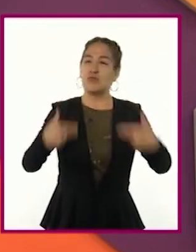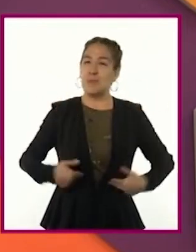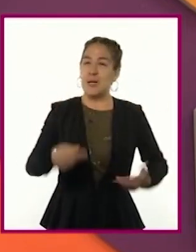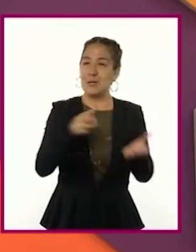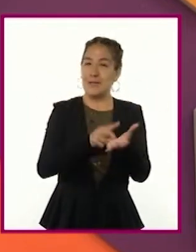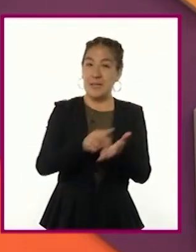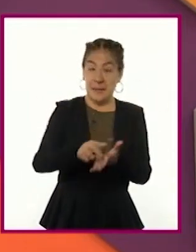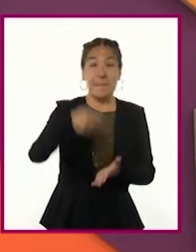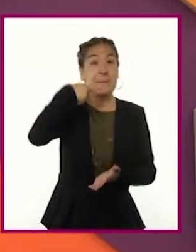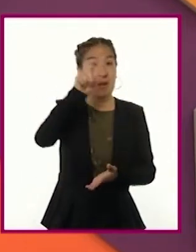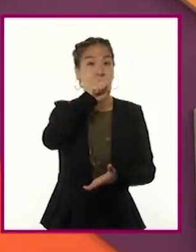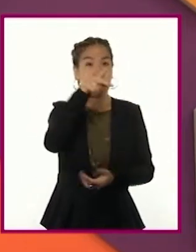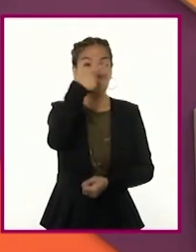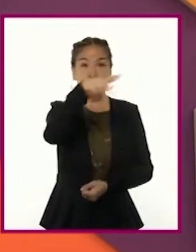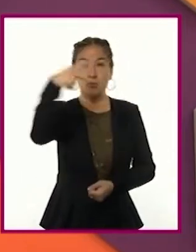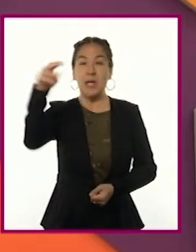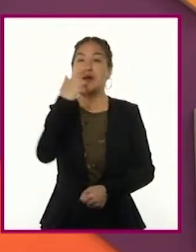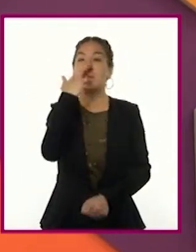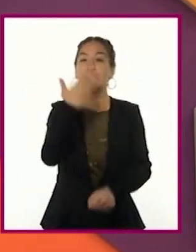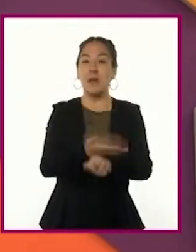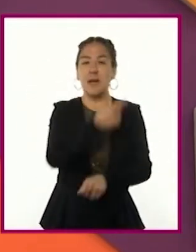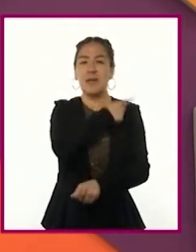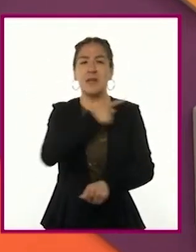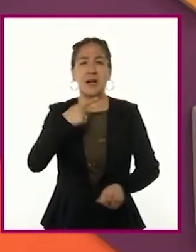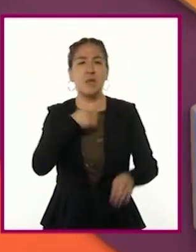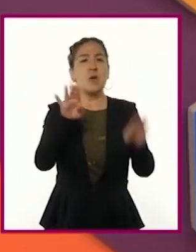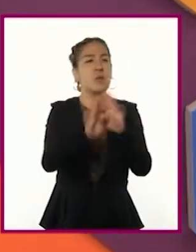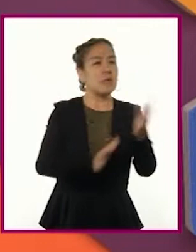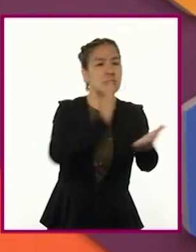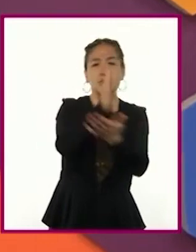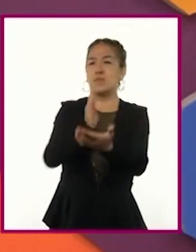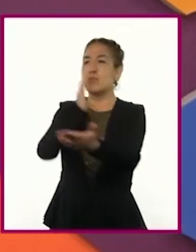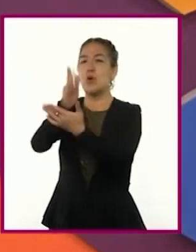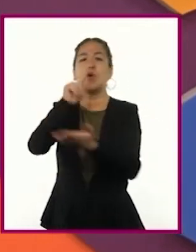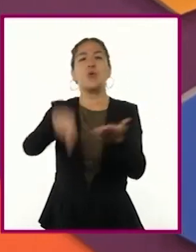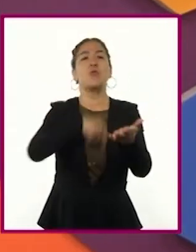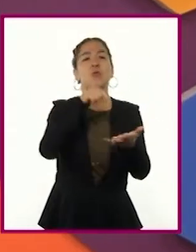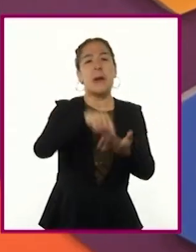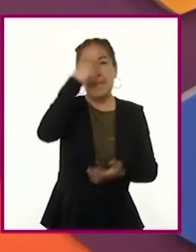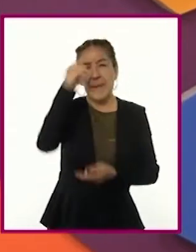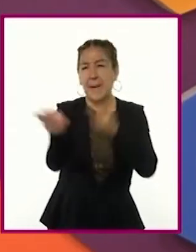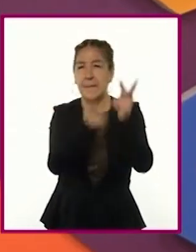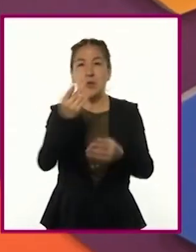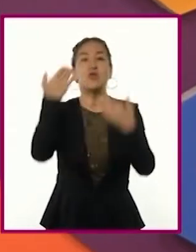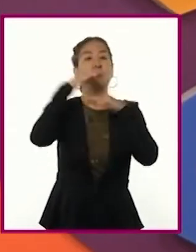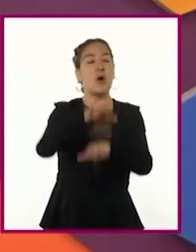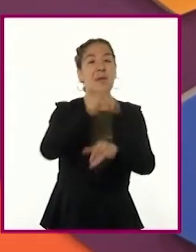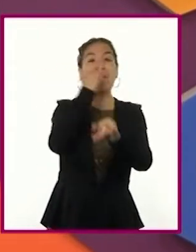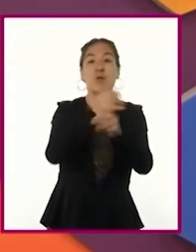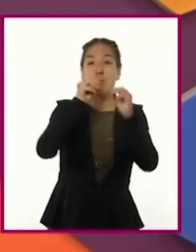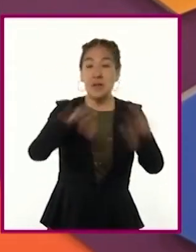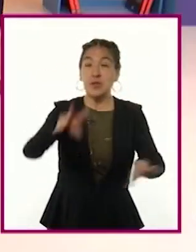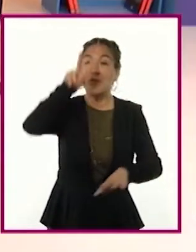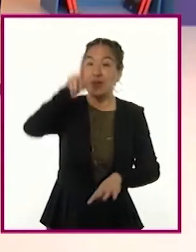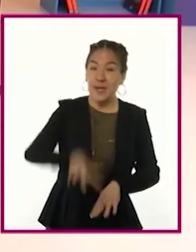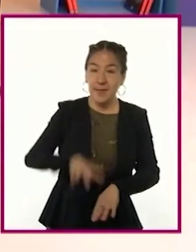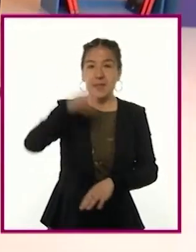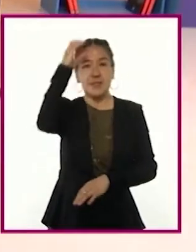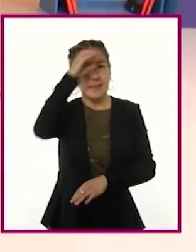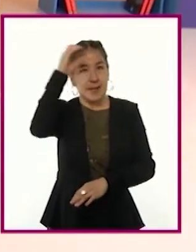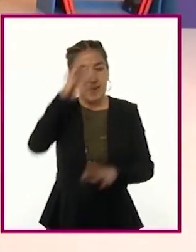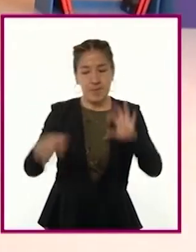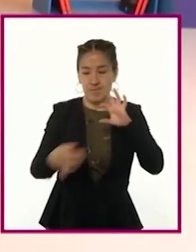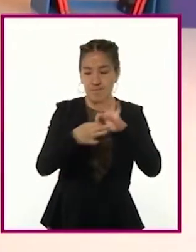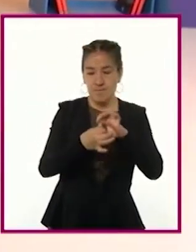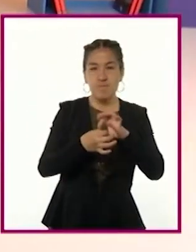su responsabilidad acercarse a espacios que les ofrezcan información real, científica y correcta.